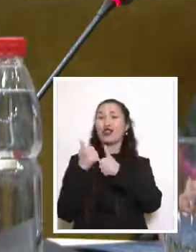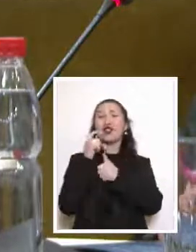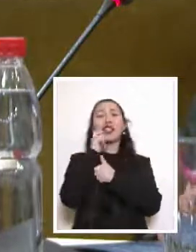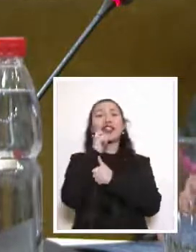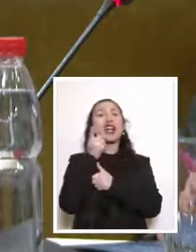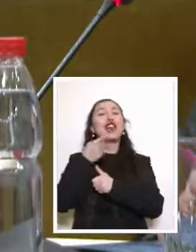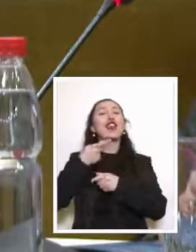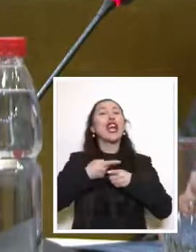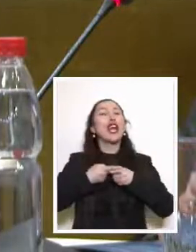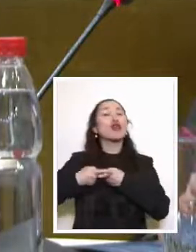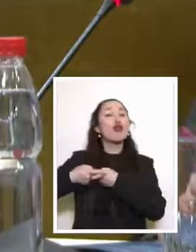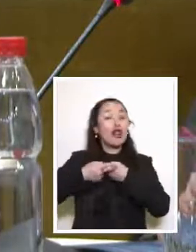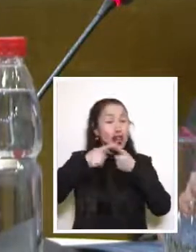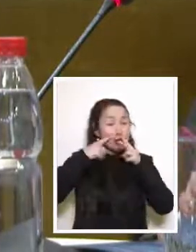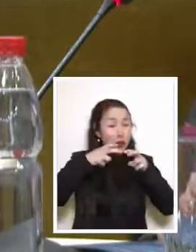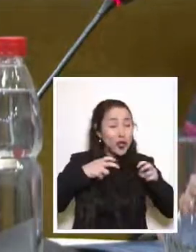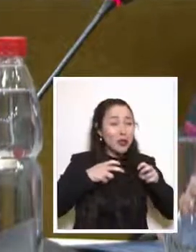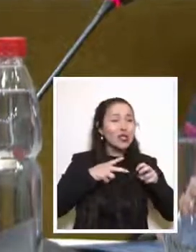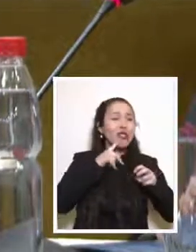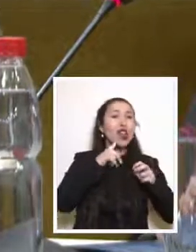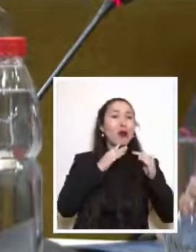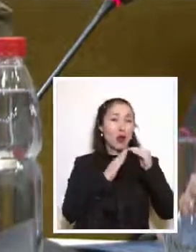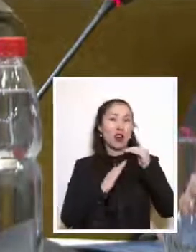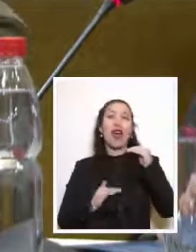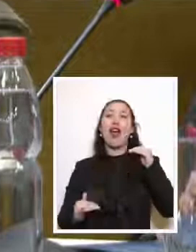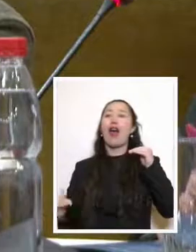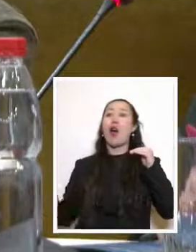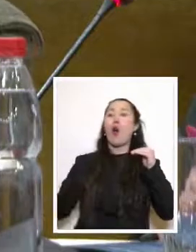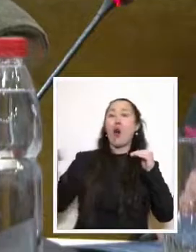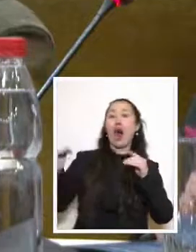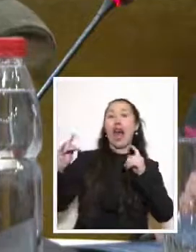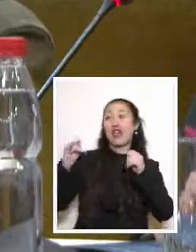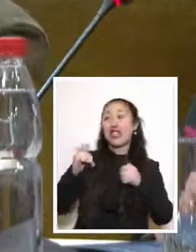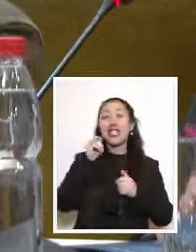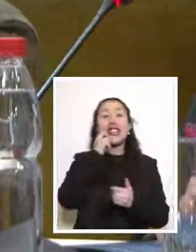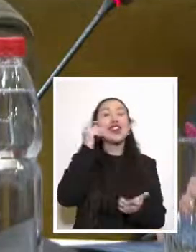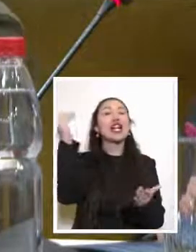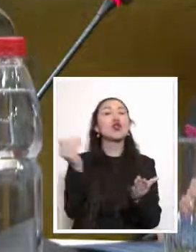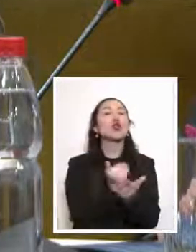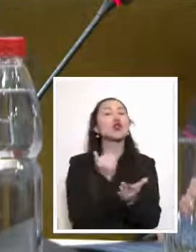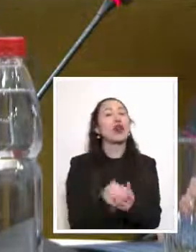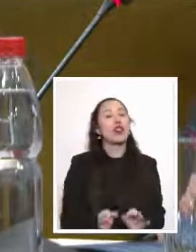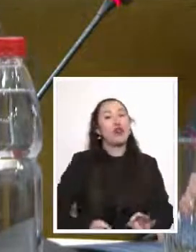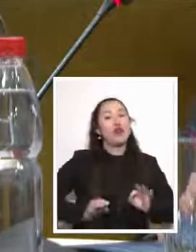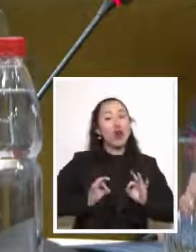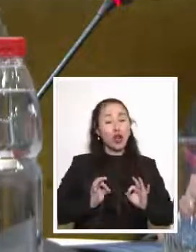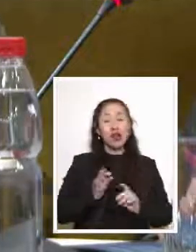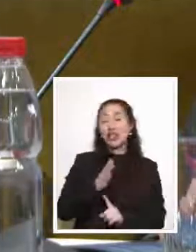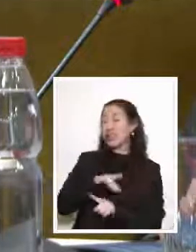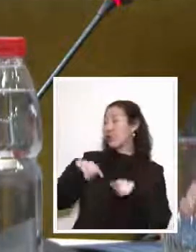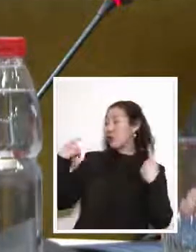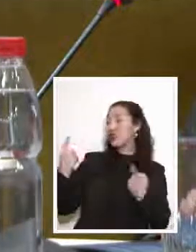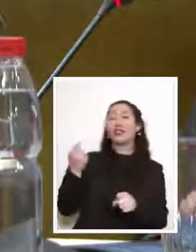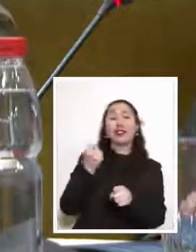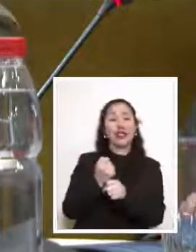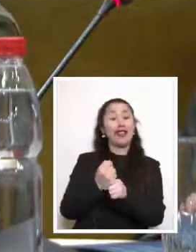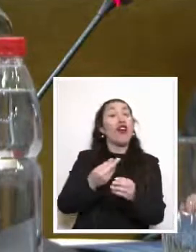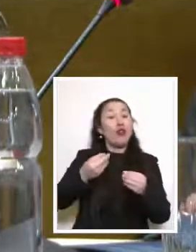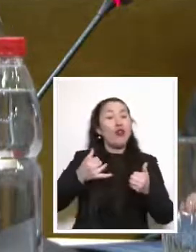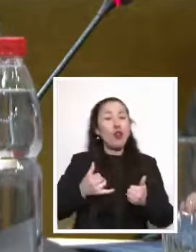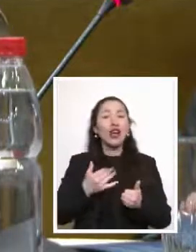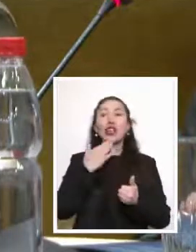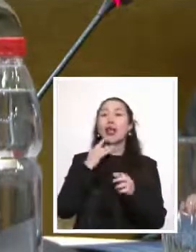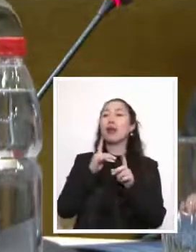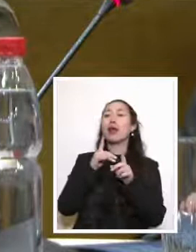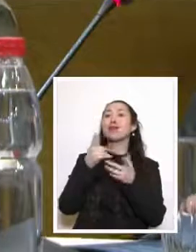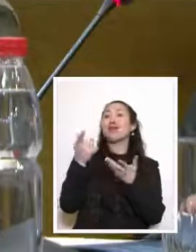los sociólogos, de muy alto estatus. Pero eso significa que tengan buen sueldo, buenas condiciones de trabajo, buena preparación docente, que lean cosas más